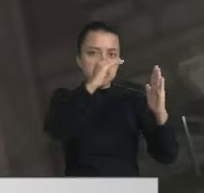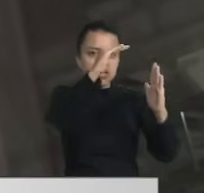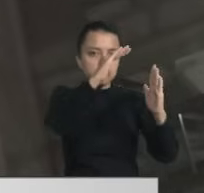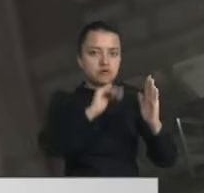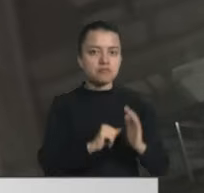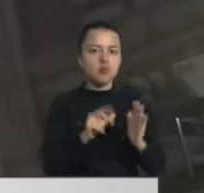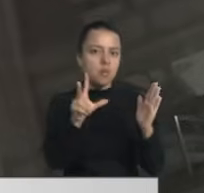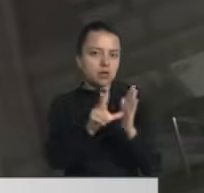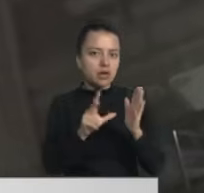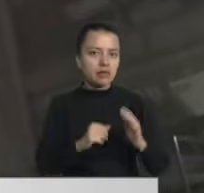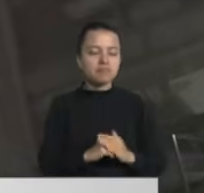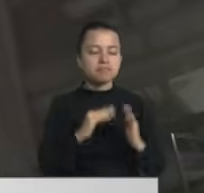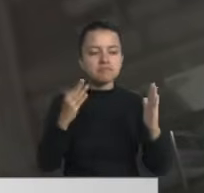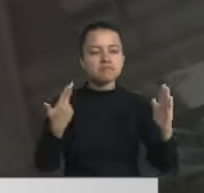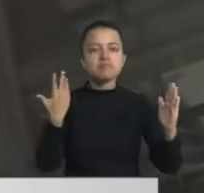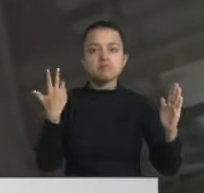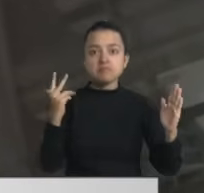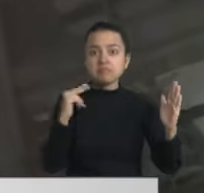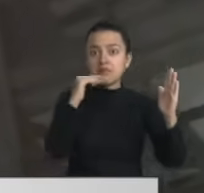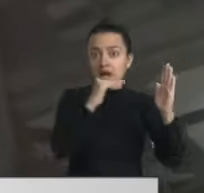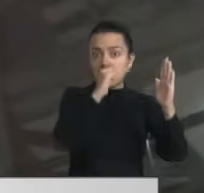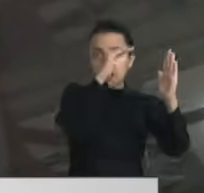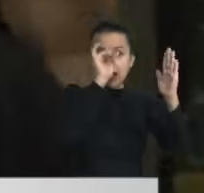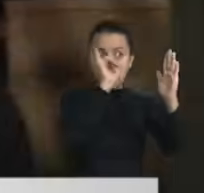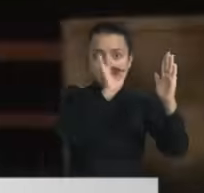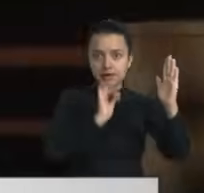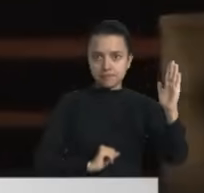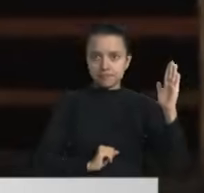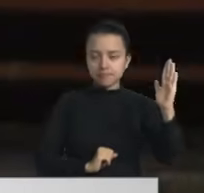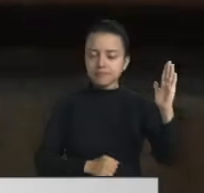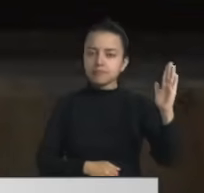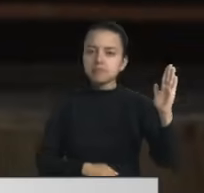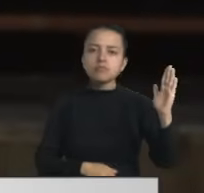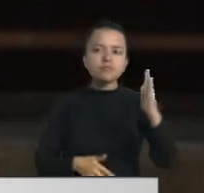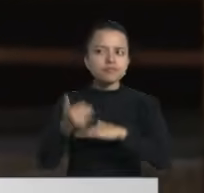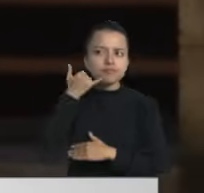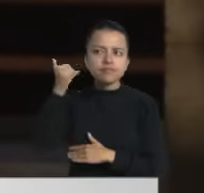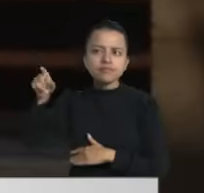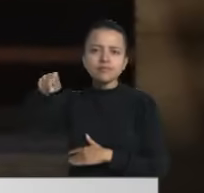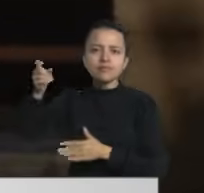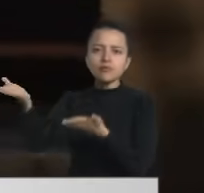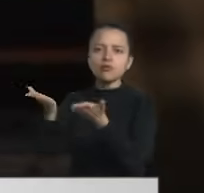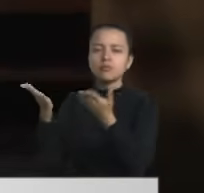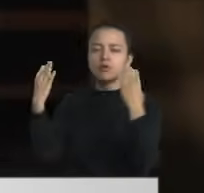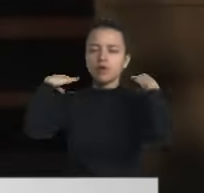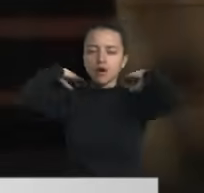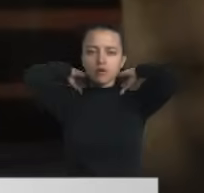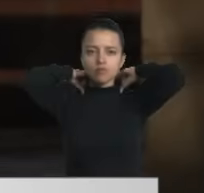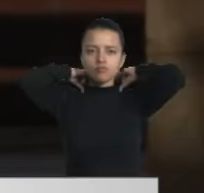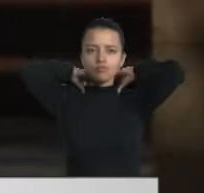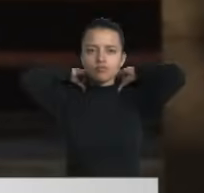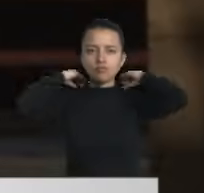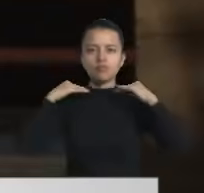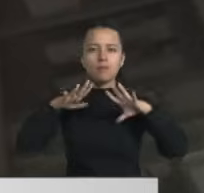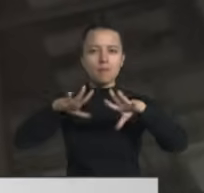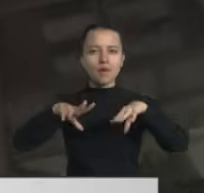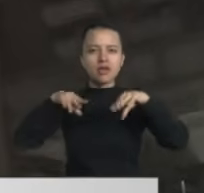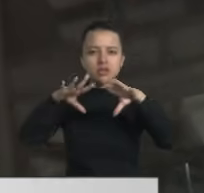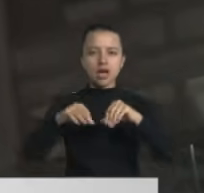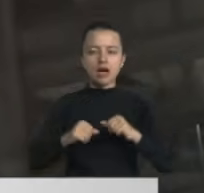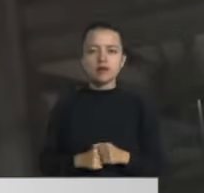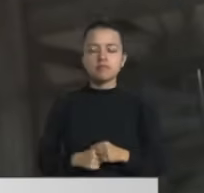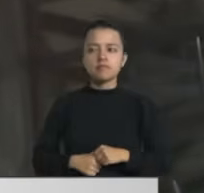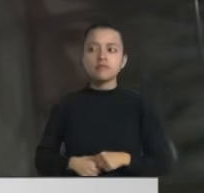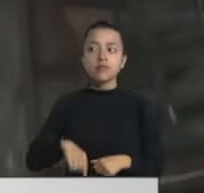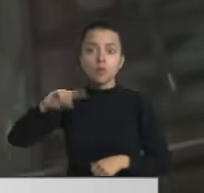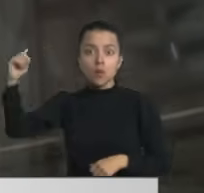pero cuando ingresó a la habitación, le intentaron robar sus tarjetas bancarias, la encerraron, la golpearon, le quemaron el rostro